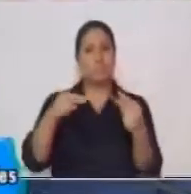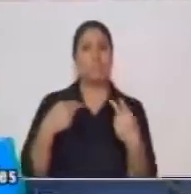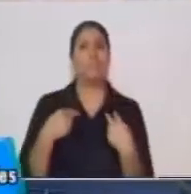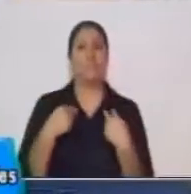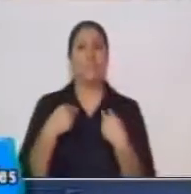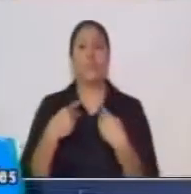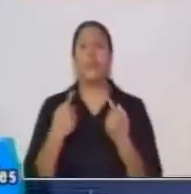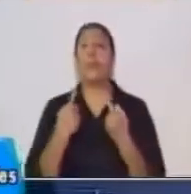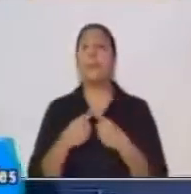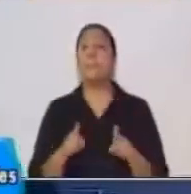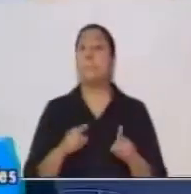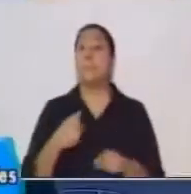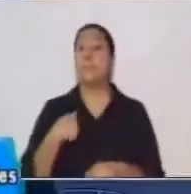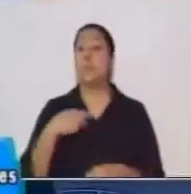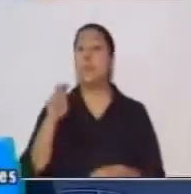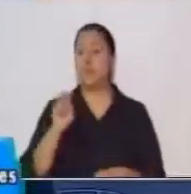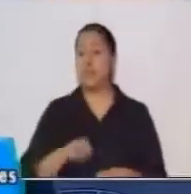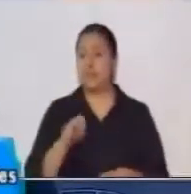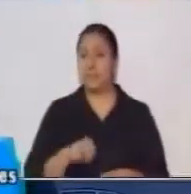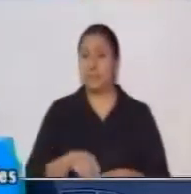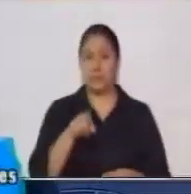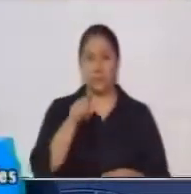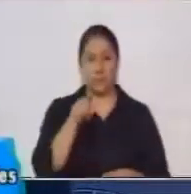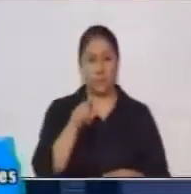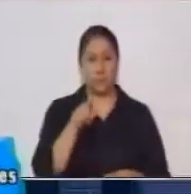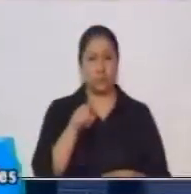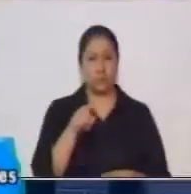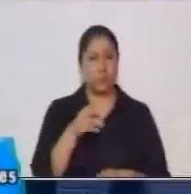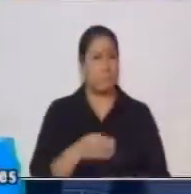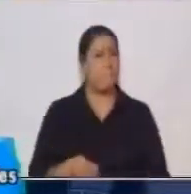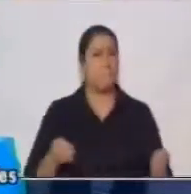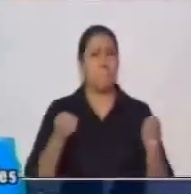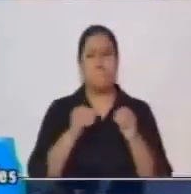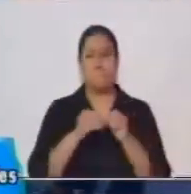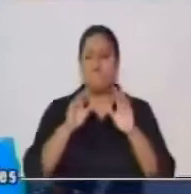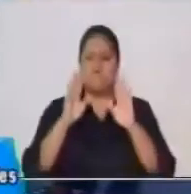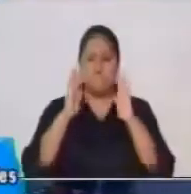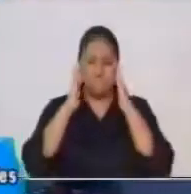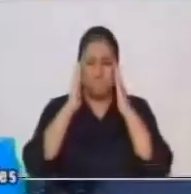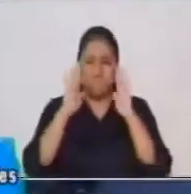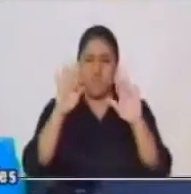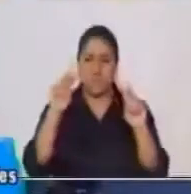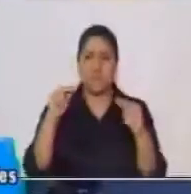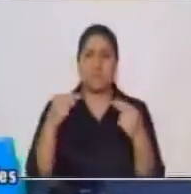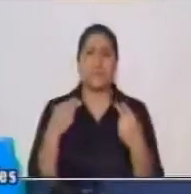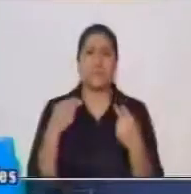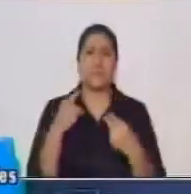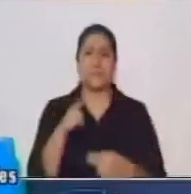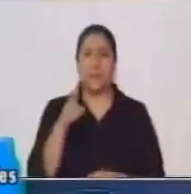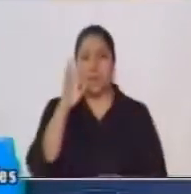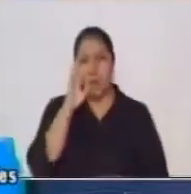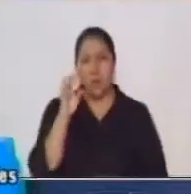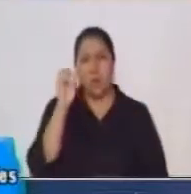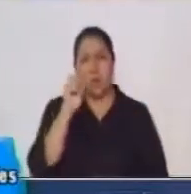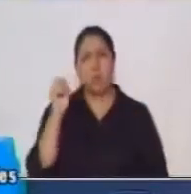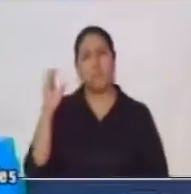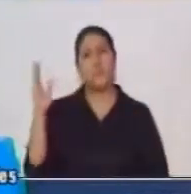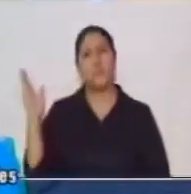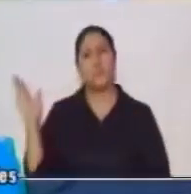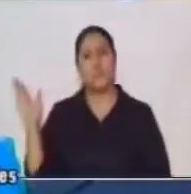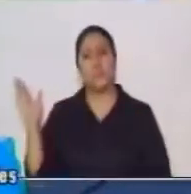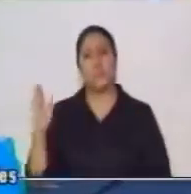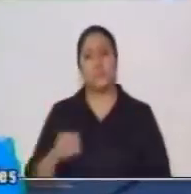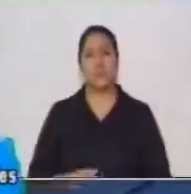Pero ahora yo necesito que pongas más atención en esto. Vamos a observar